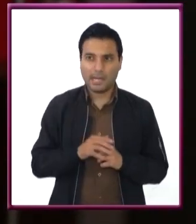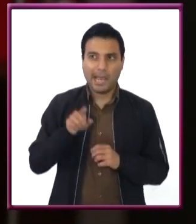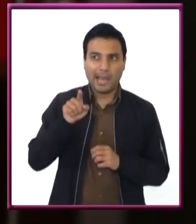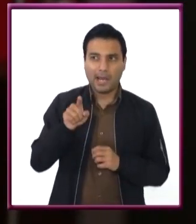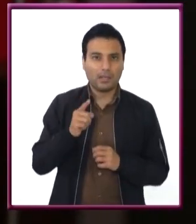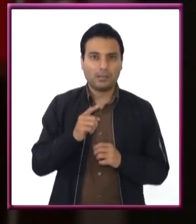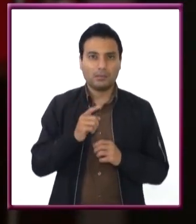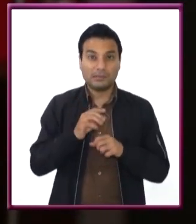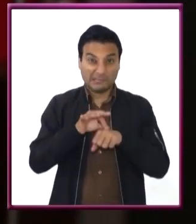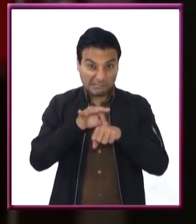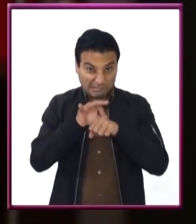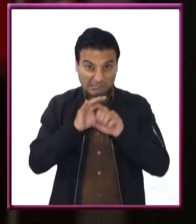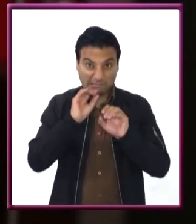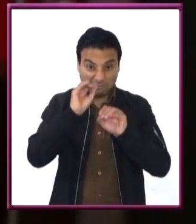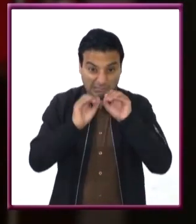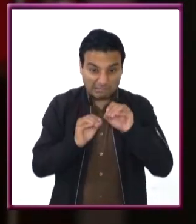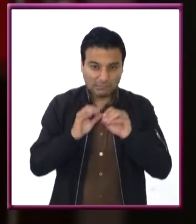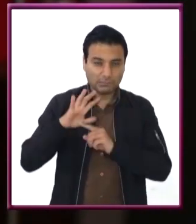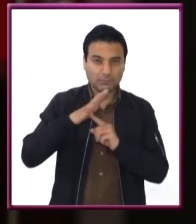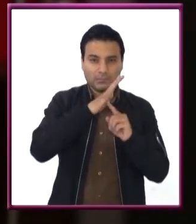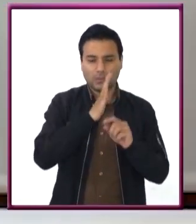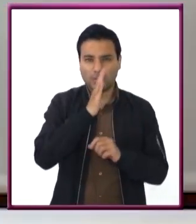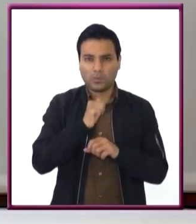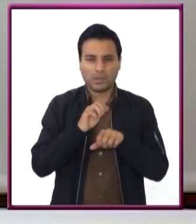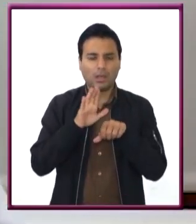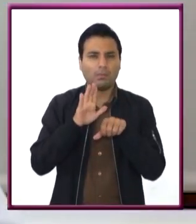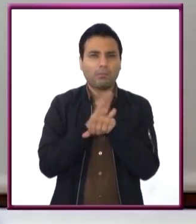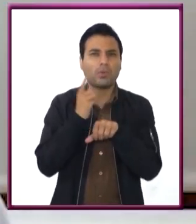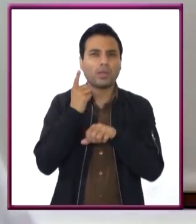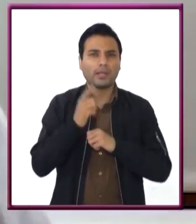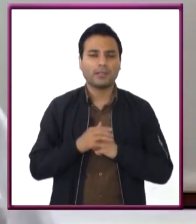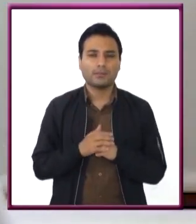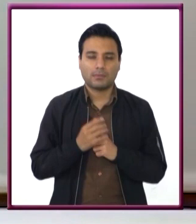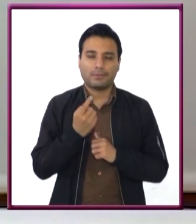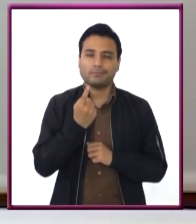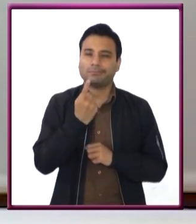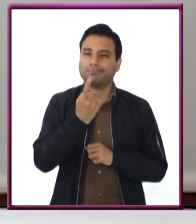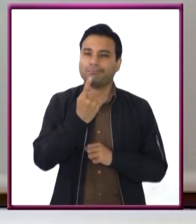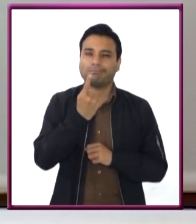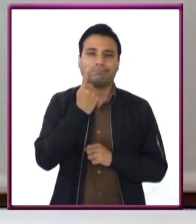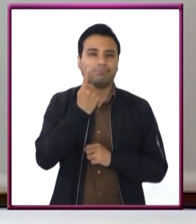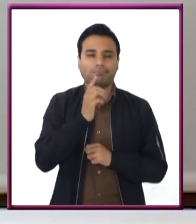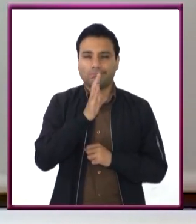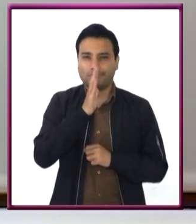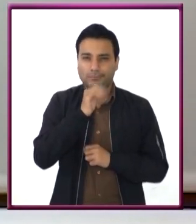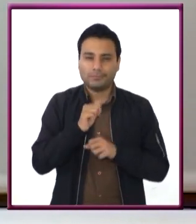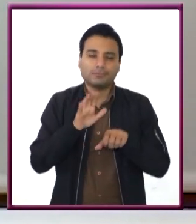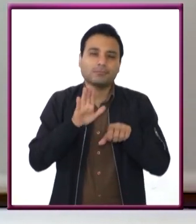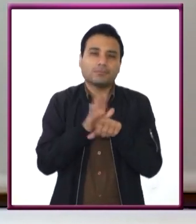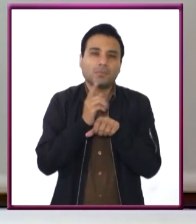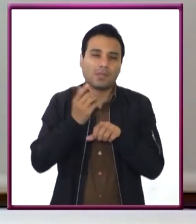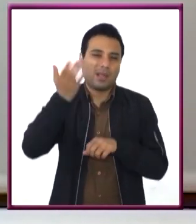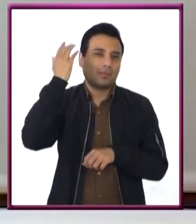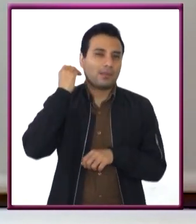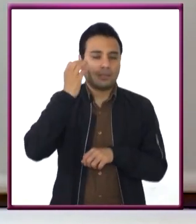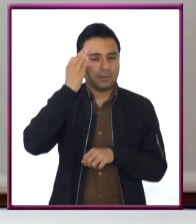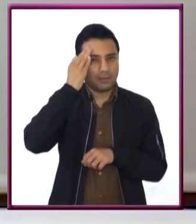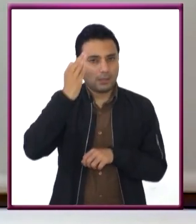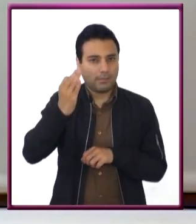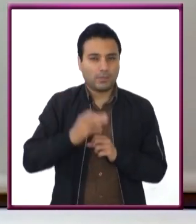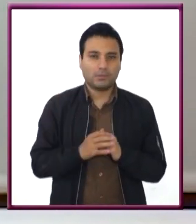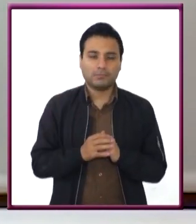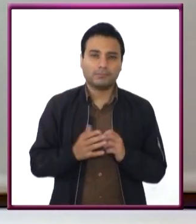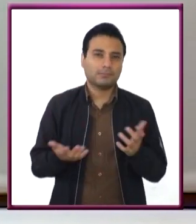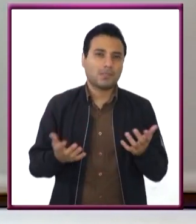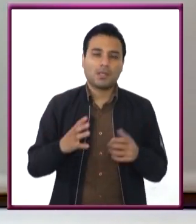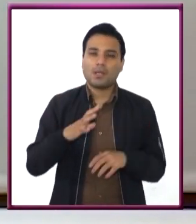impedimentos para que él pudiera realmente diseñar uno? Bueno, yo creo que el principal fue la época, porque